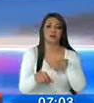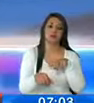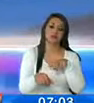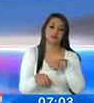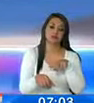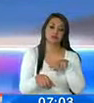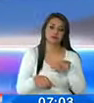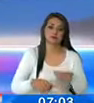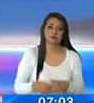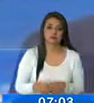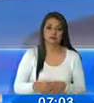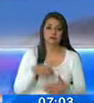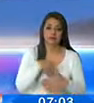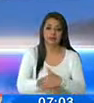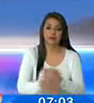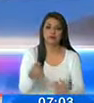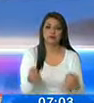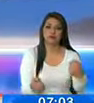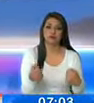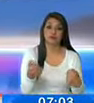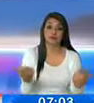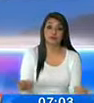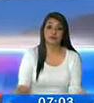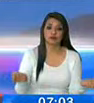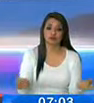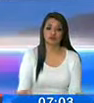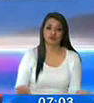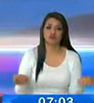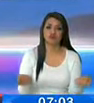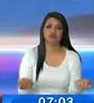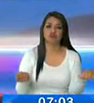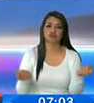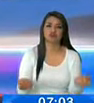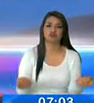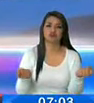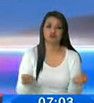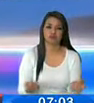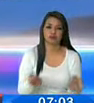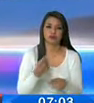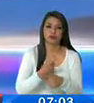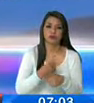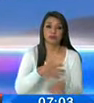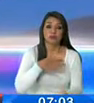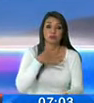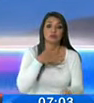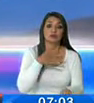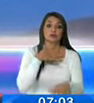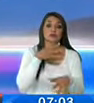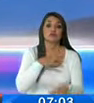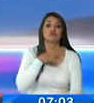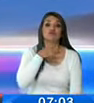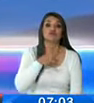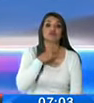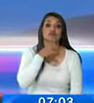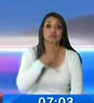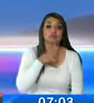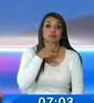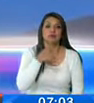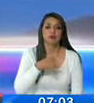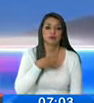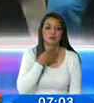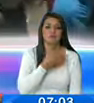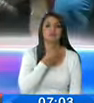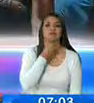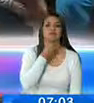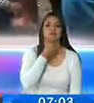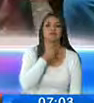Se encontraban dentro del vehículo con los vidrios completamente cerrados. Entendemos que esa sofocación lamentablemente les produjo un vómito y eso fue la causa de